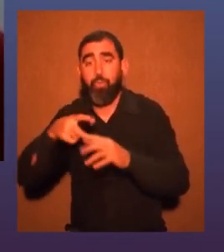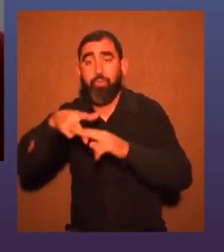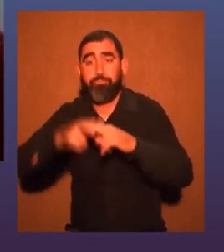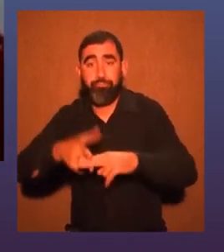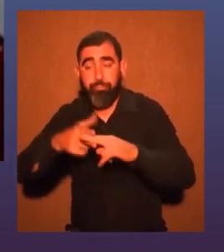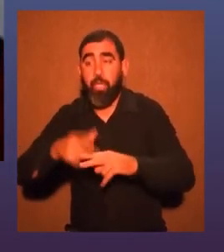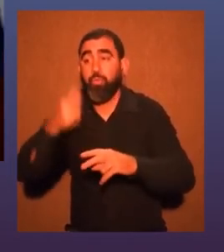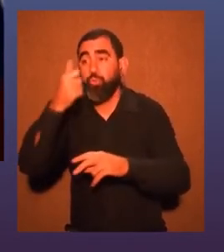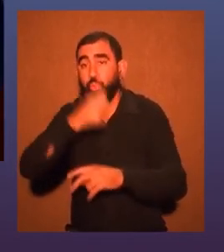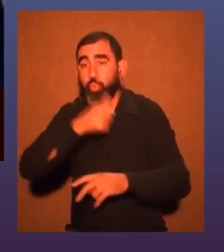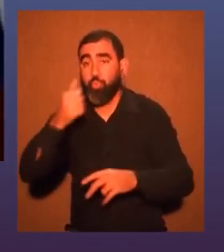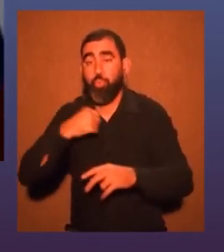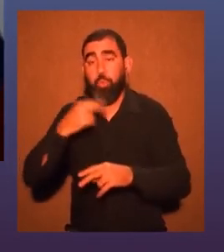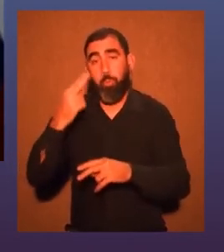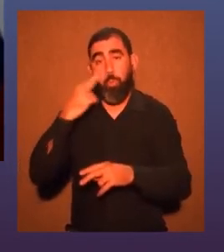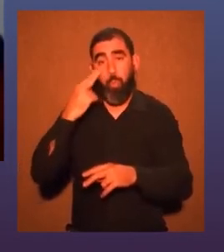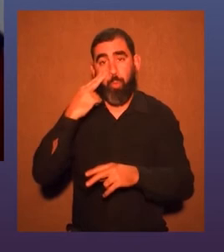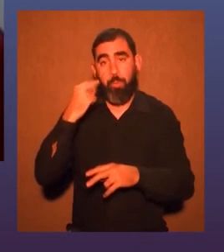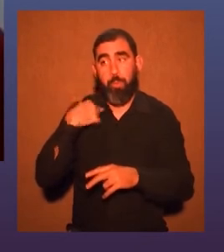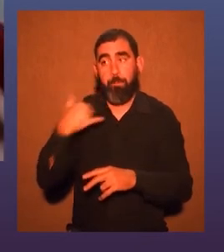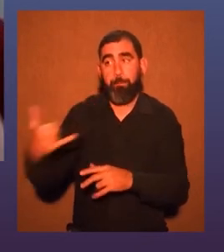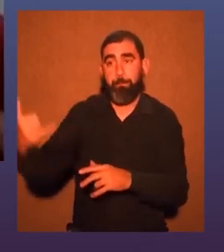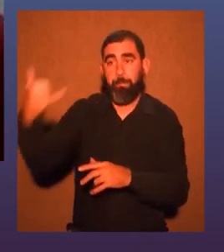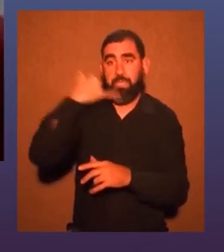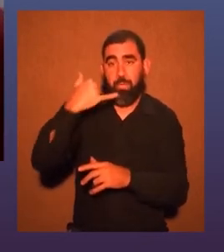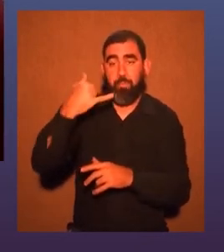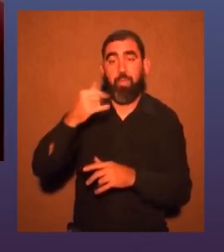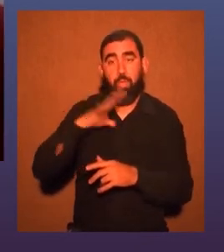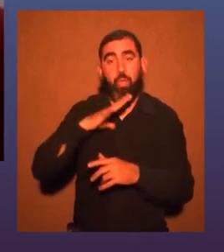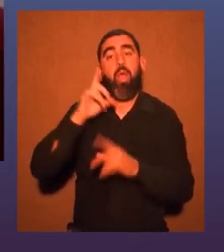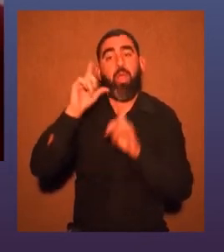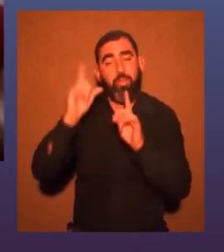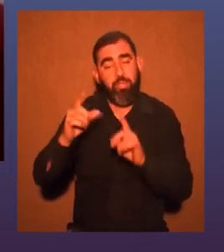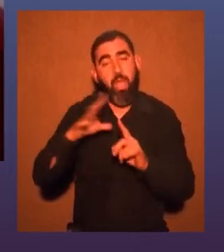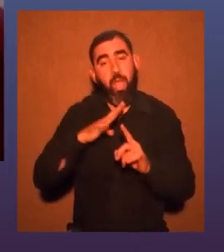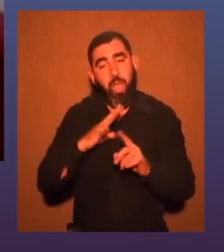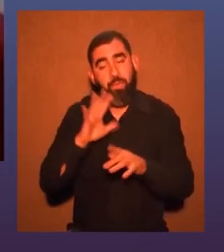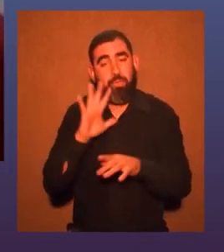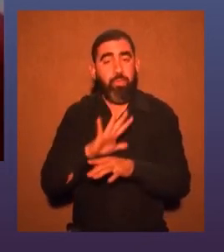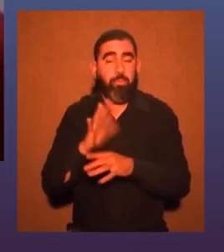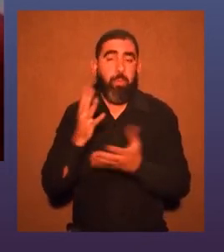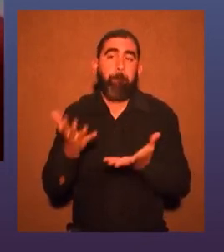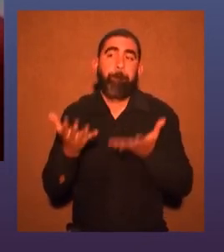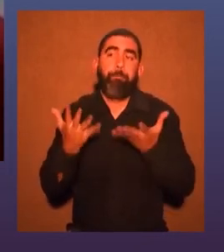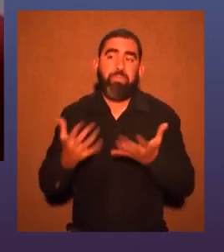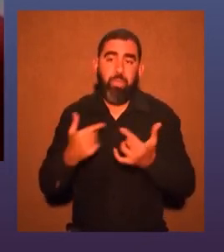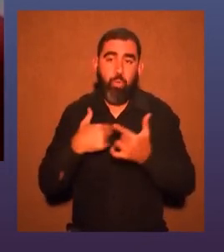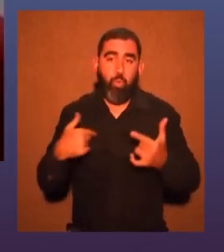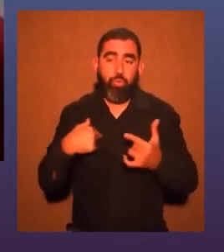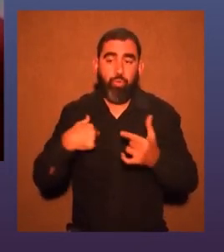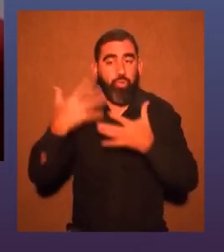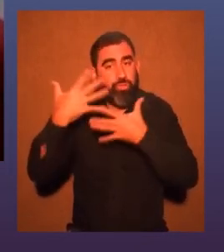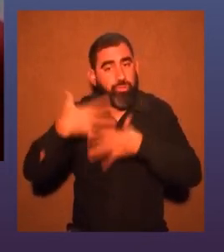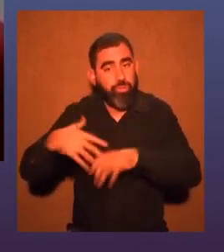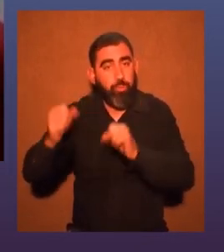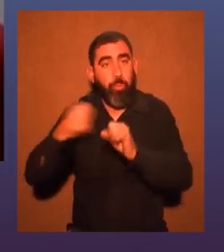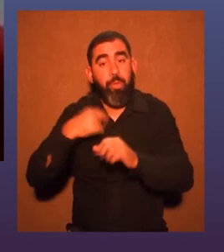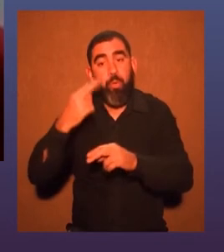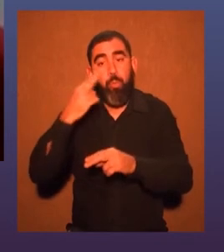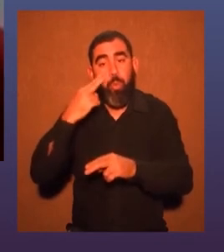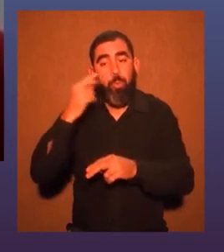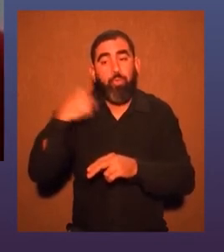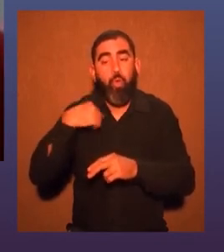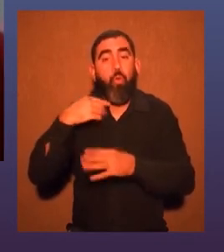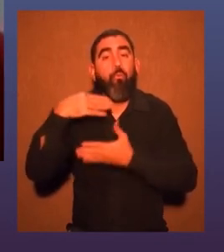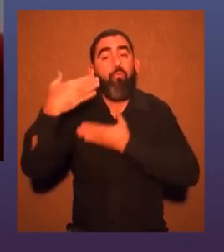problema. A vos te llaman para solucionar un problema. Después tienes tú una cara que vos tenés una mochila de un montón de cosas, pero acá hay que, el problema es esto, que esto tiene